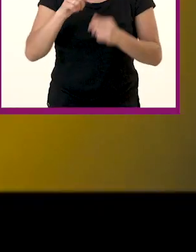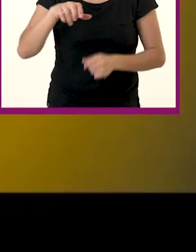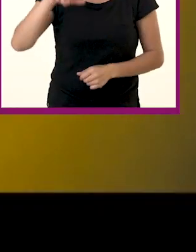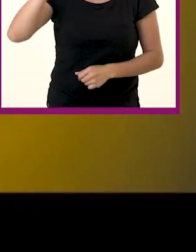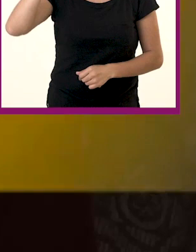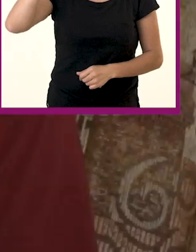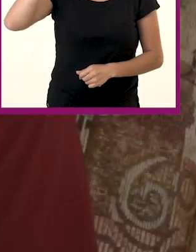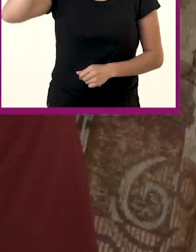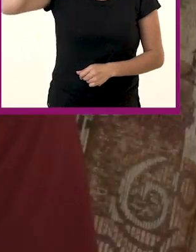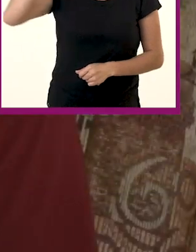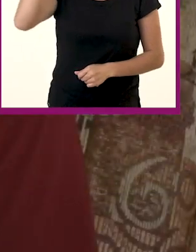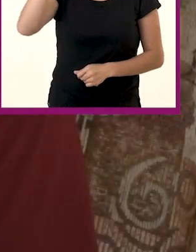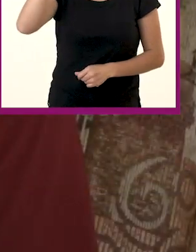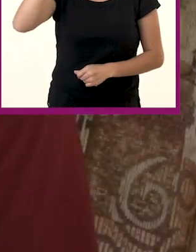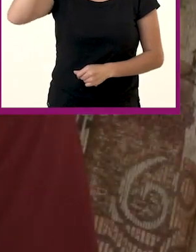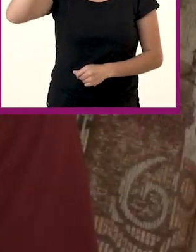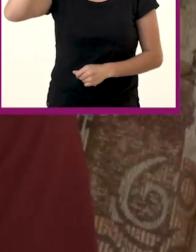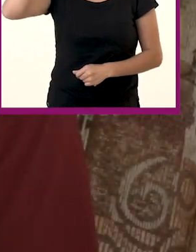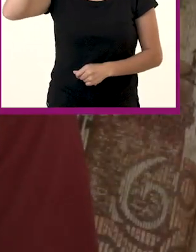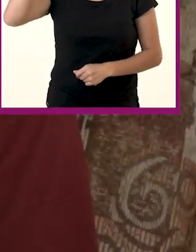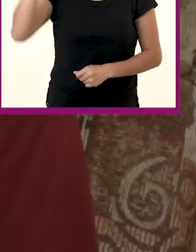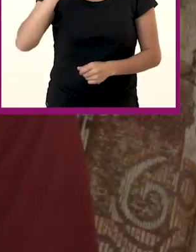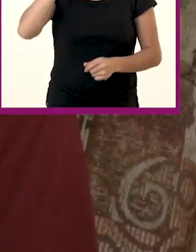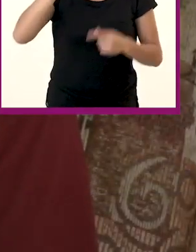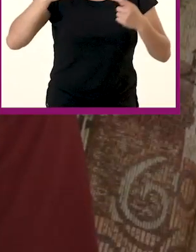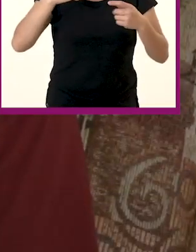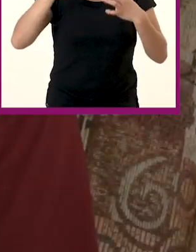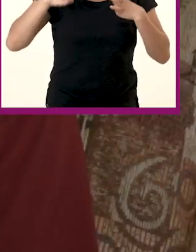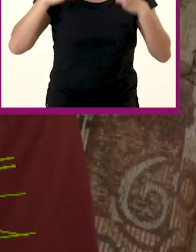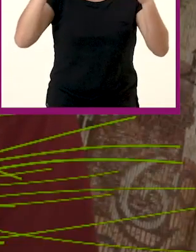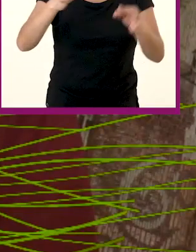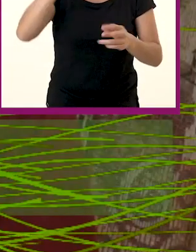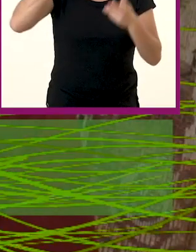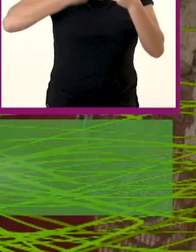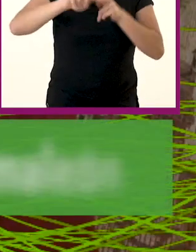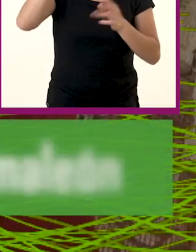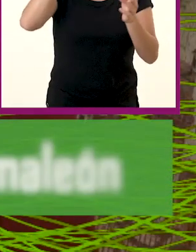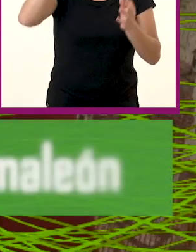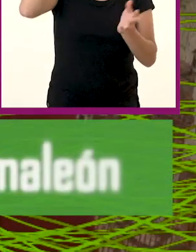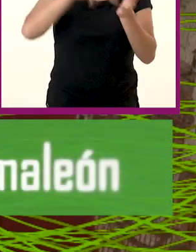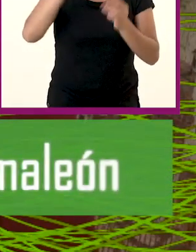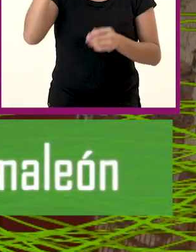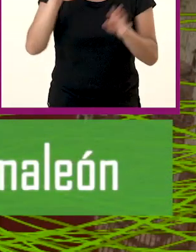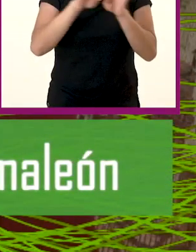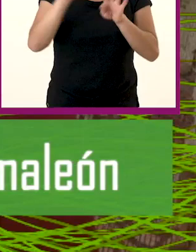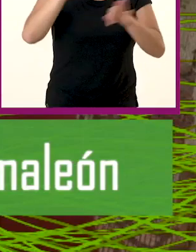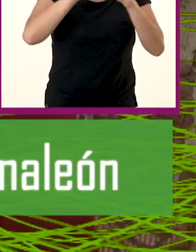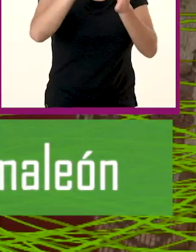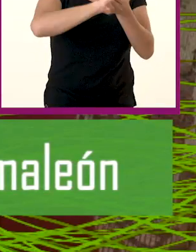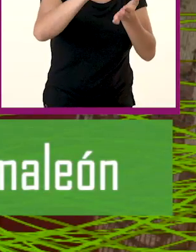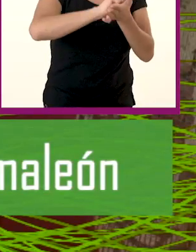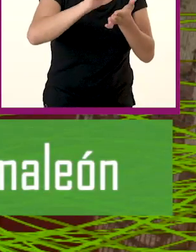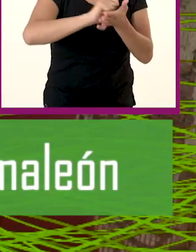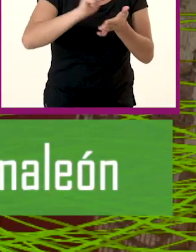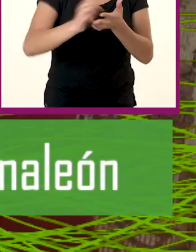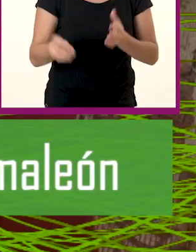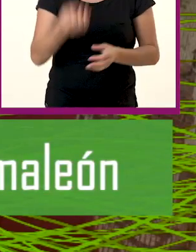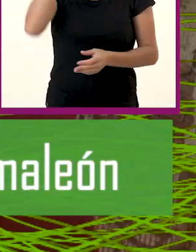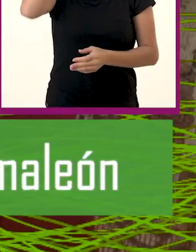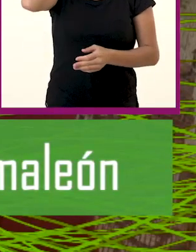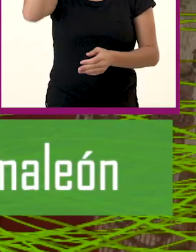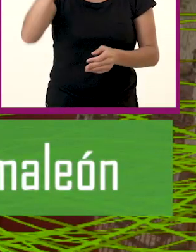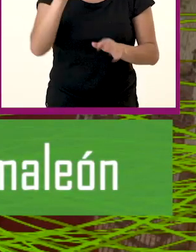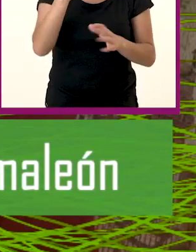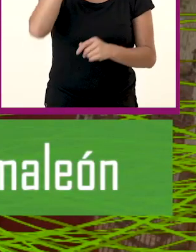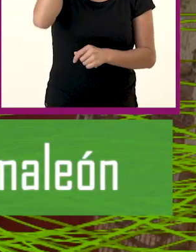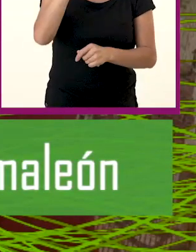Mi libro Cinema Jodorowsky sale en 2001 y parte de una entrevista que le hago y haber trabajado el tema ya durante